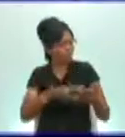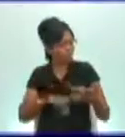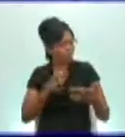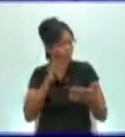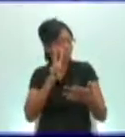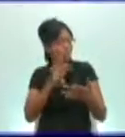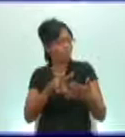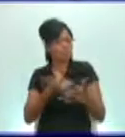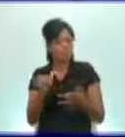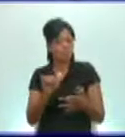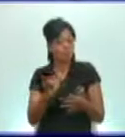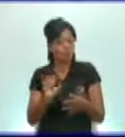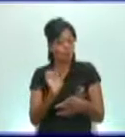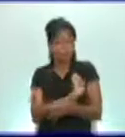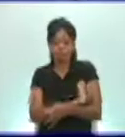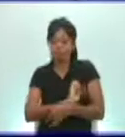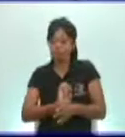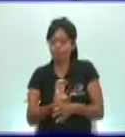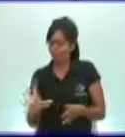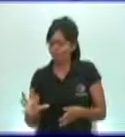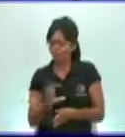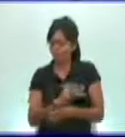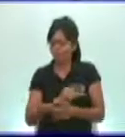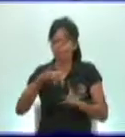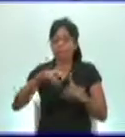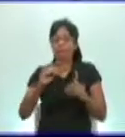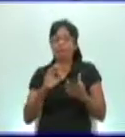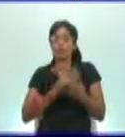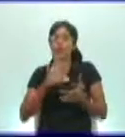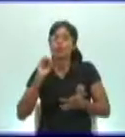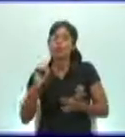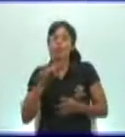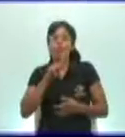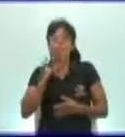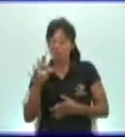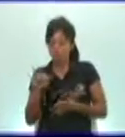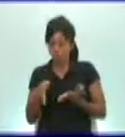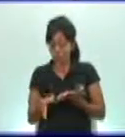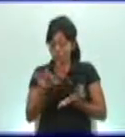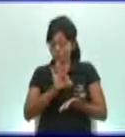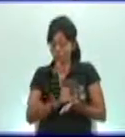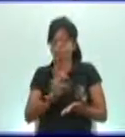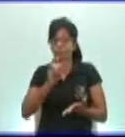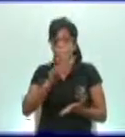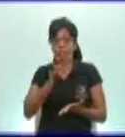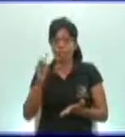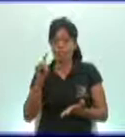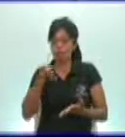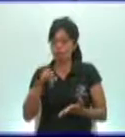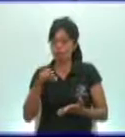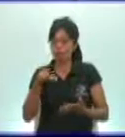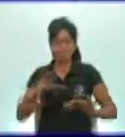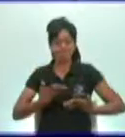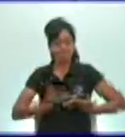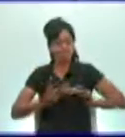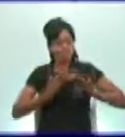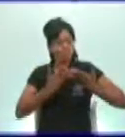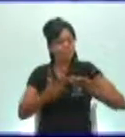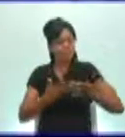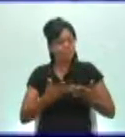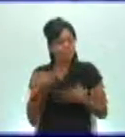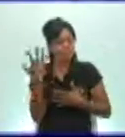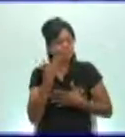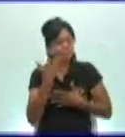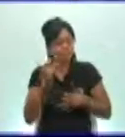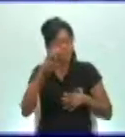Obras Completas, en el tomo 18, en la página 301. Dedicatoria que él le hace